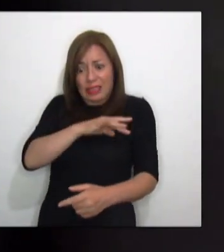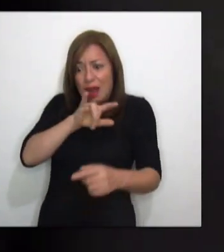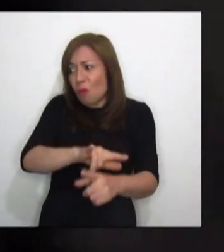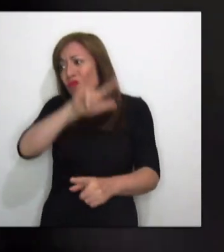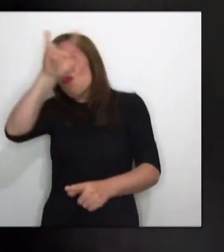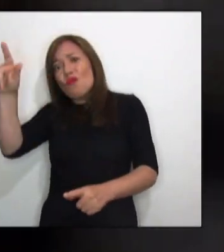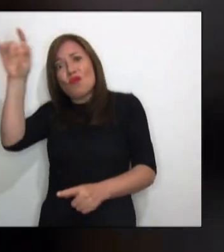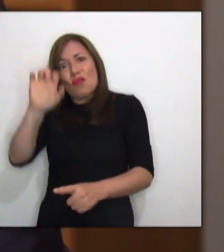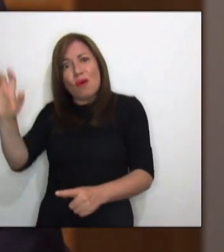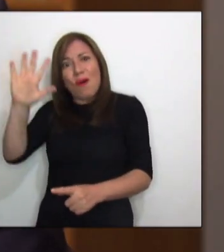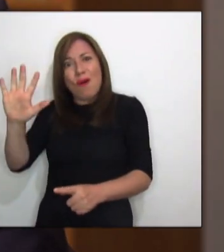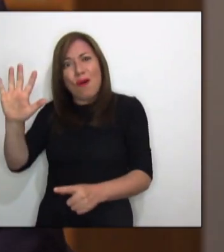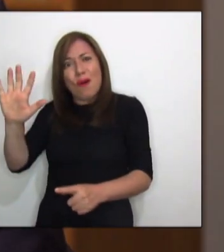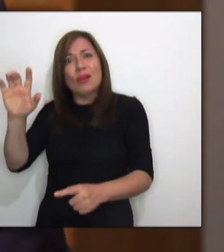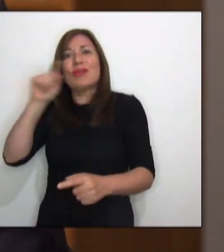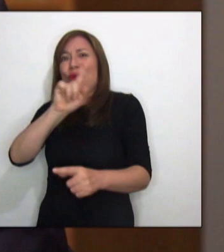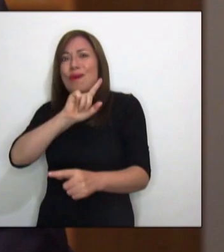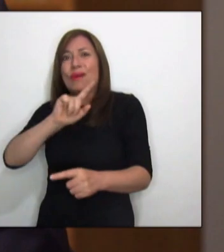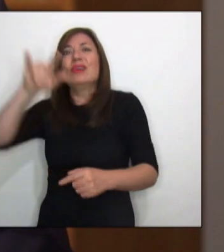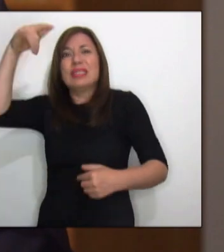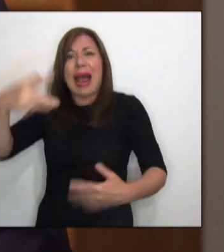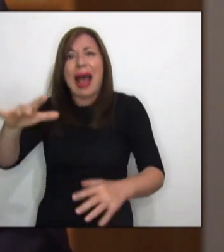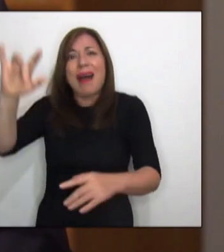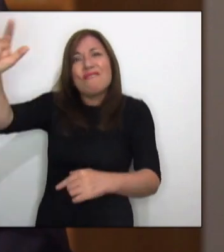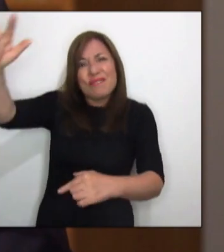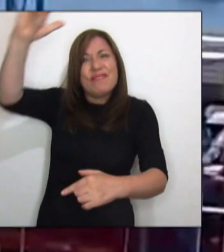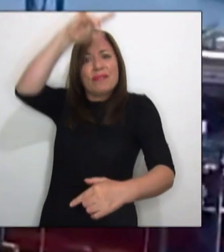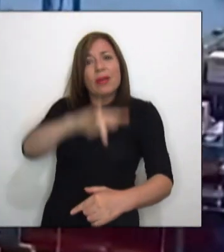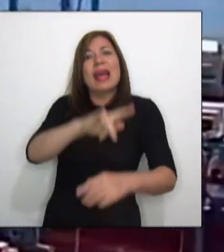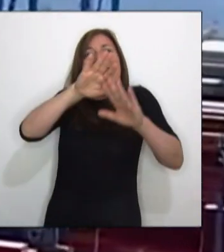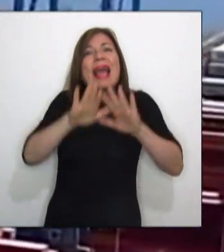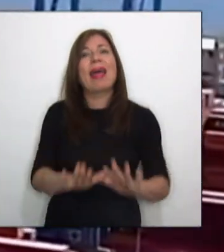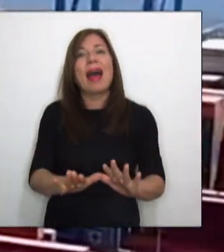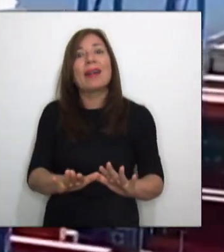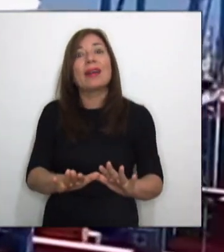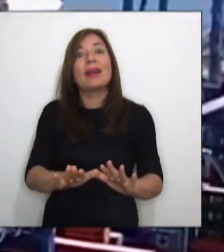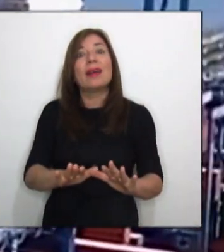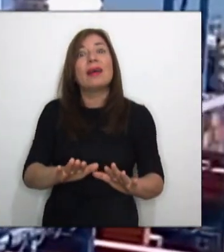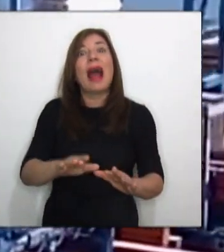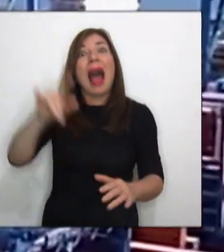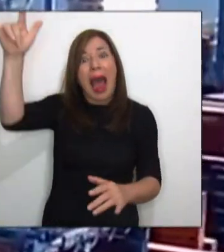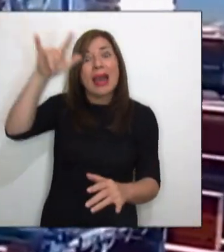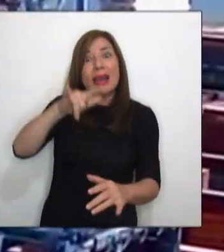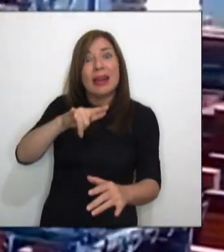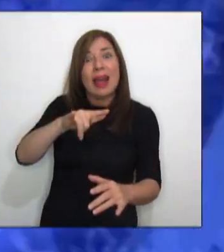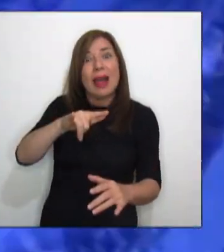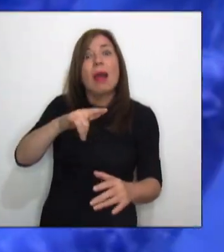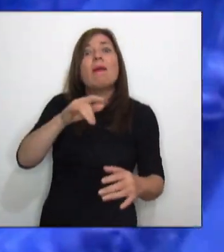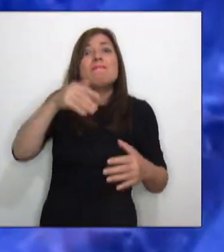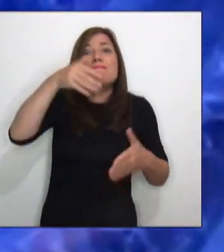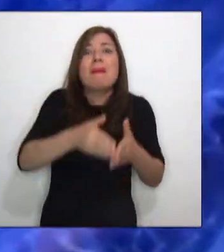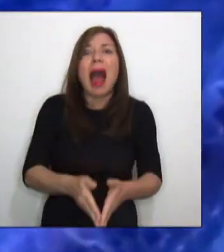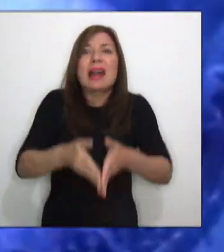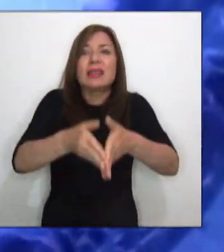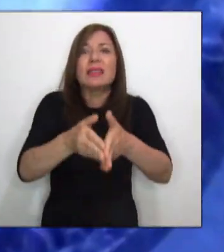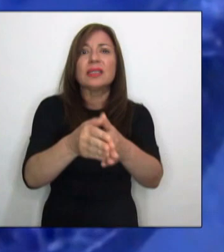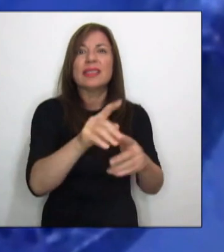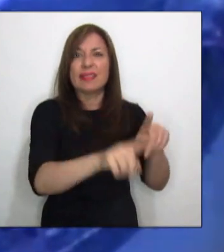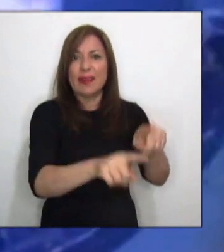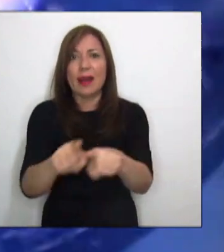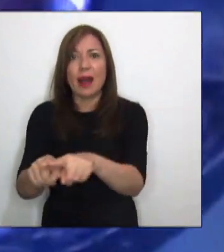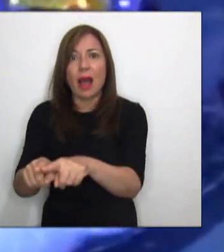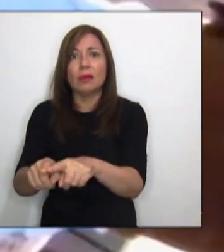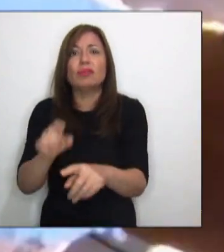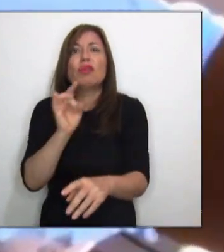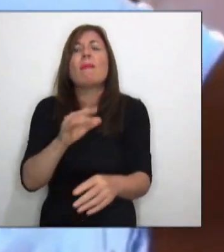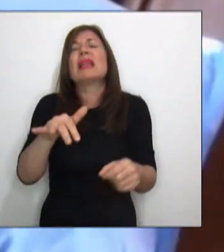sino que somos el puerto de destino. Ya no vienen por una vía. El narco acosa por aire, mar y tierra. Ya